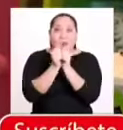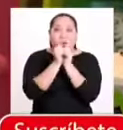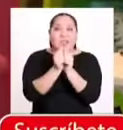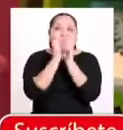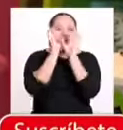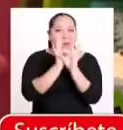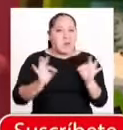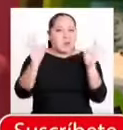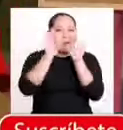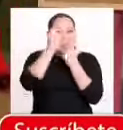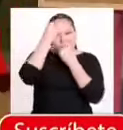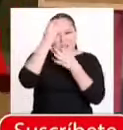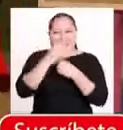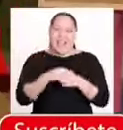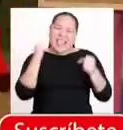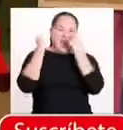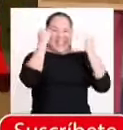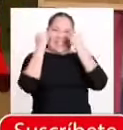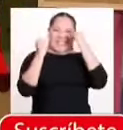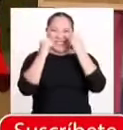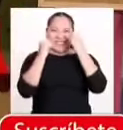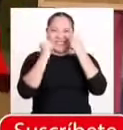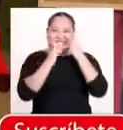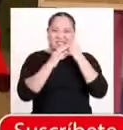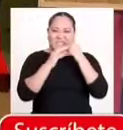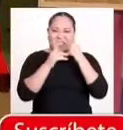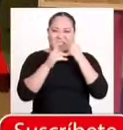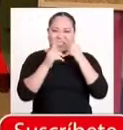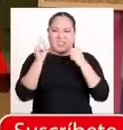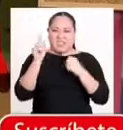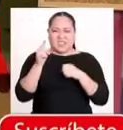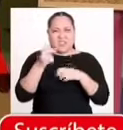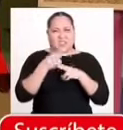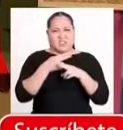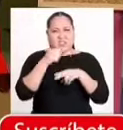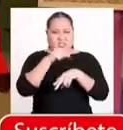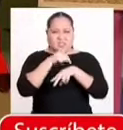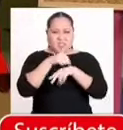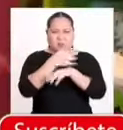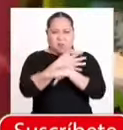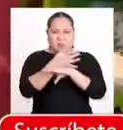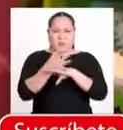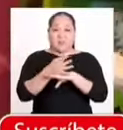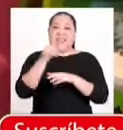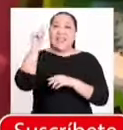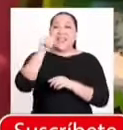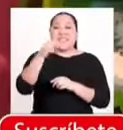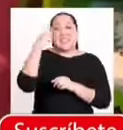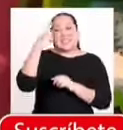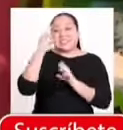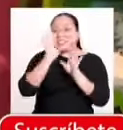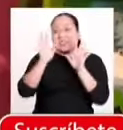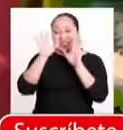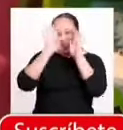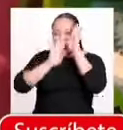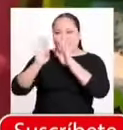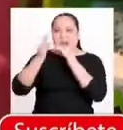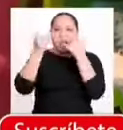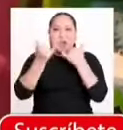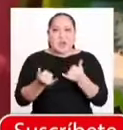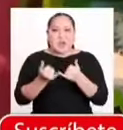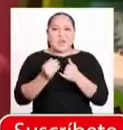importante información. ¡Genial! Pero nos va a tomar un poco de tiempo. Por eso no te preocupes, que